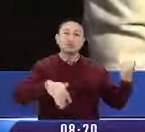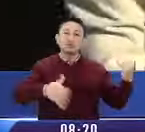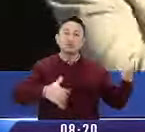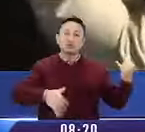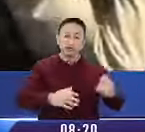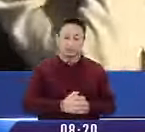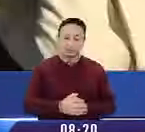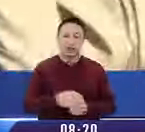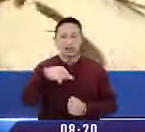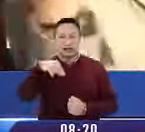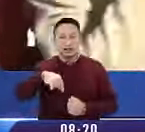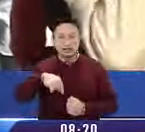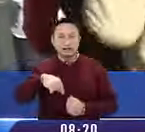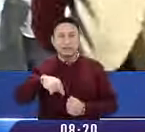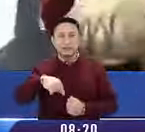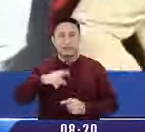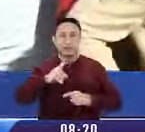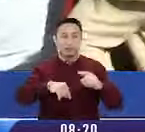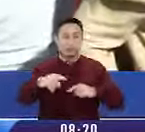buscan...